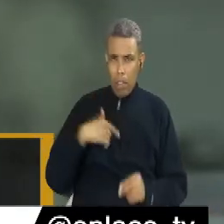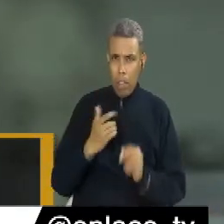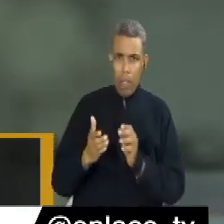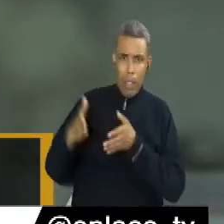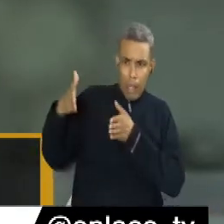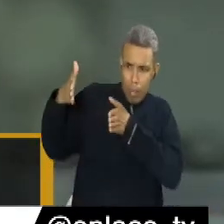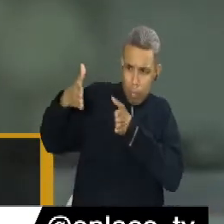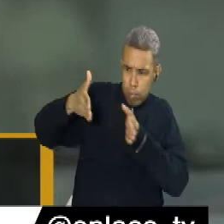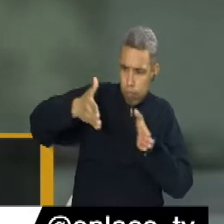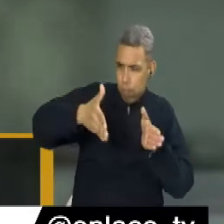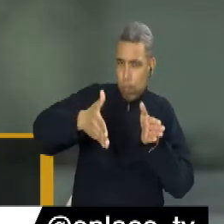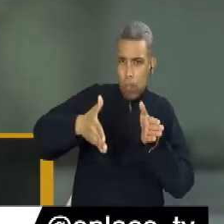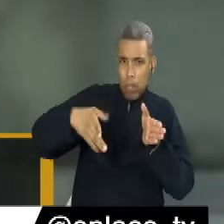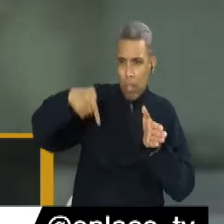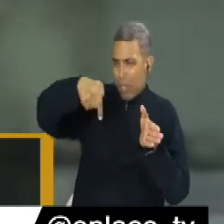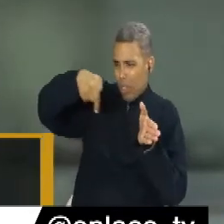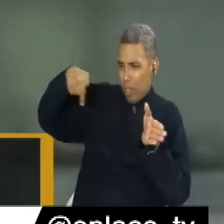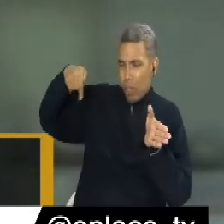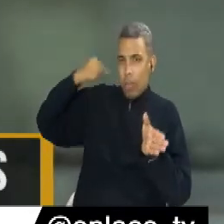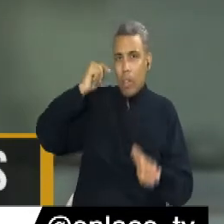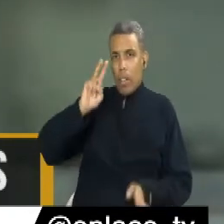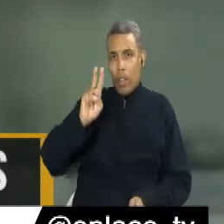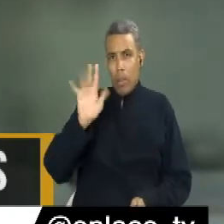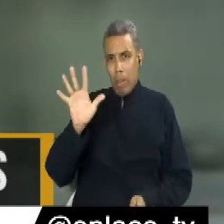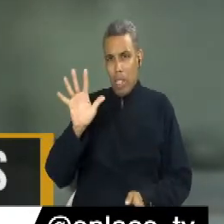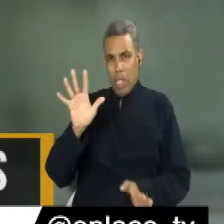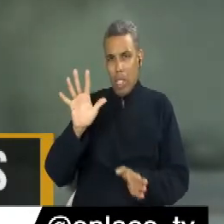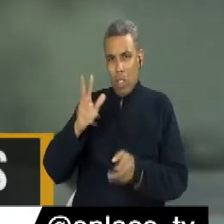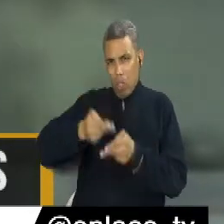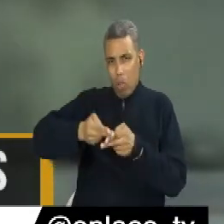cuestión prácticamente se demora como 2 minutos el atraco.